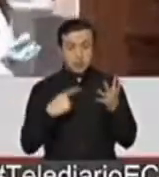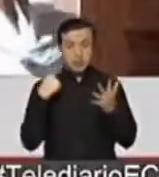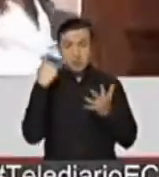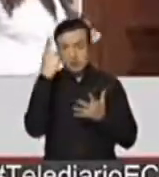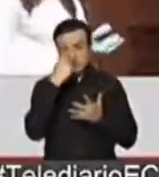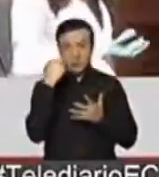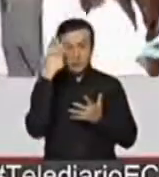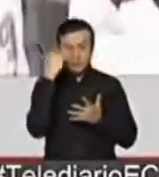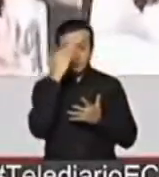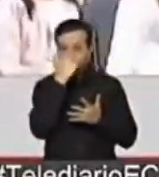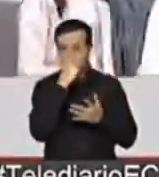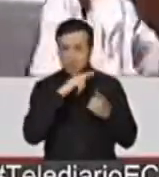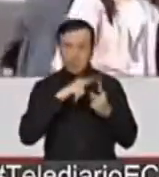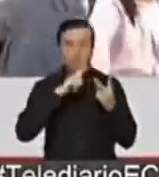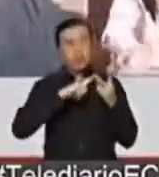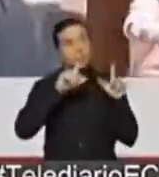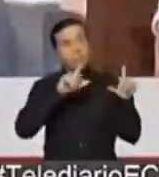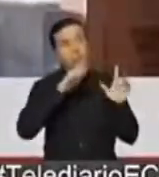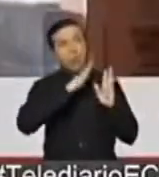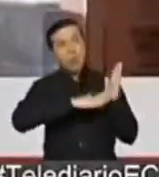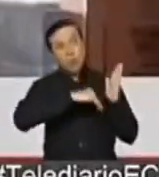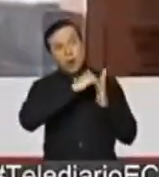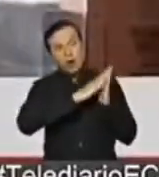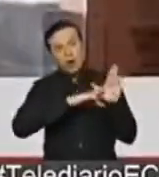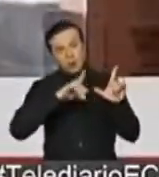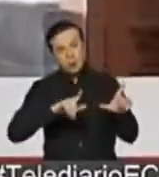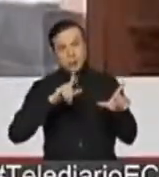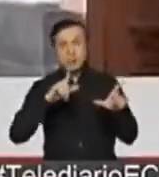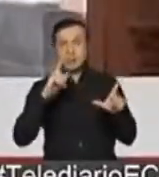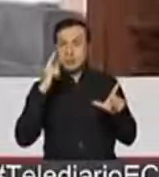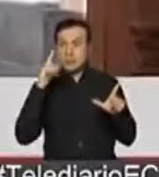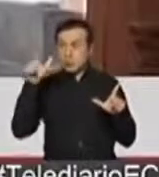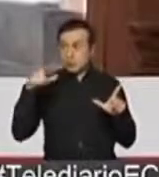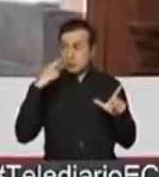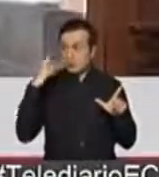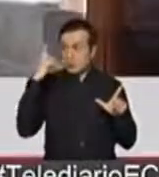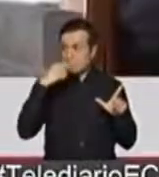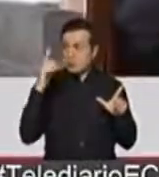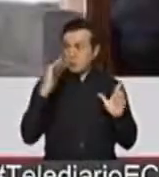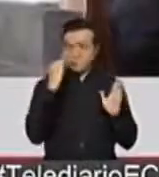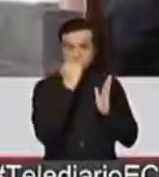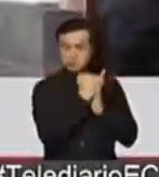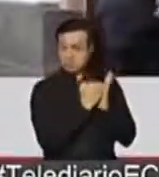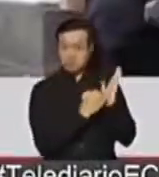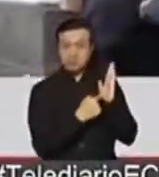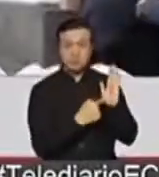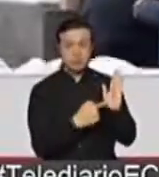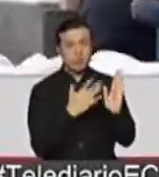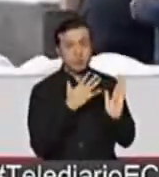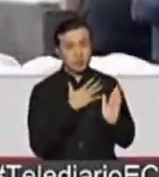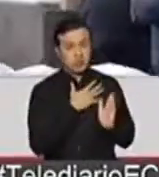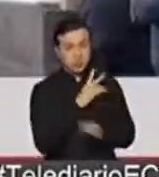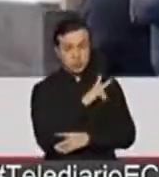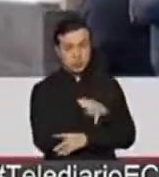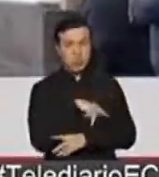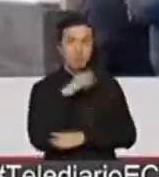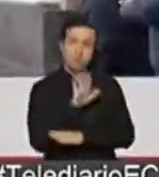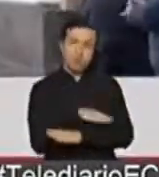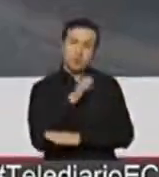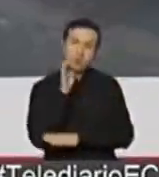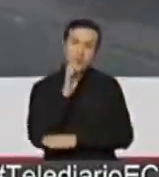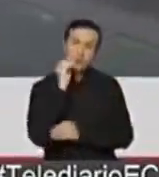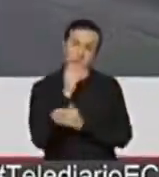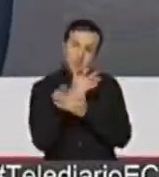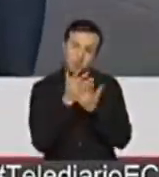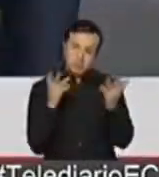pintacaritas, tenemos cuadros, tenemos retratos también. Y bueno, de mi parte, música en vivo para